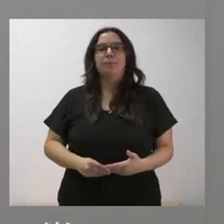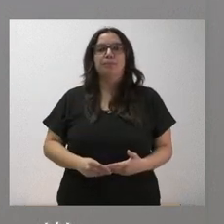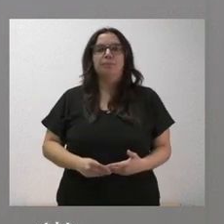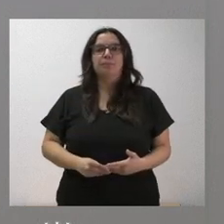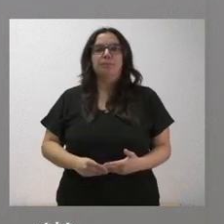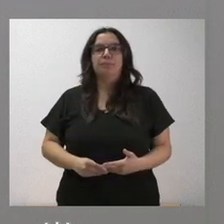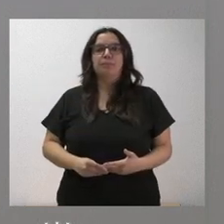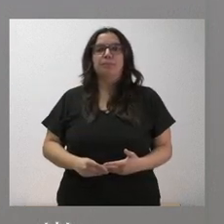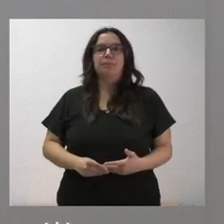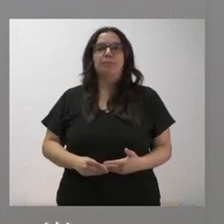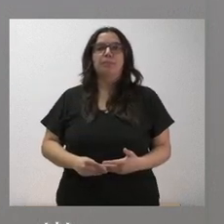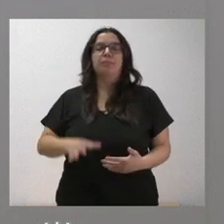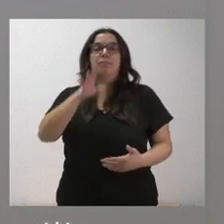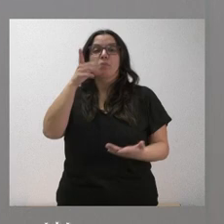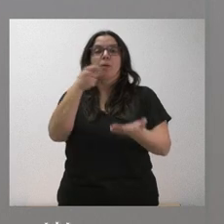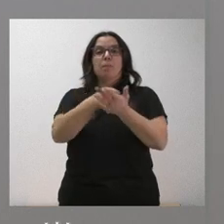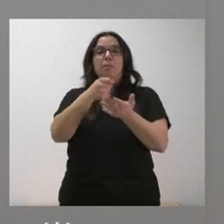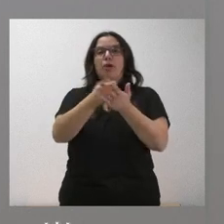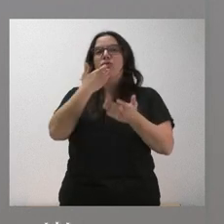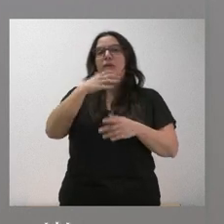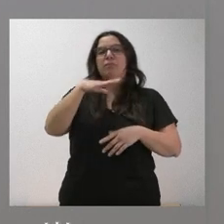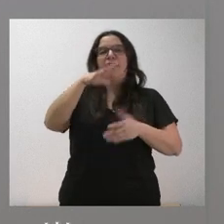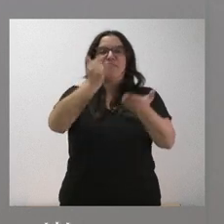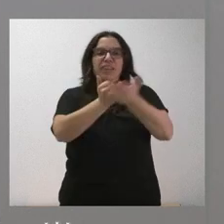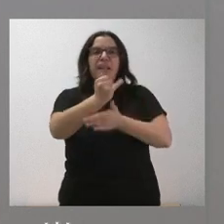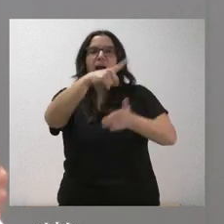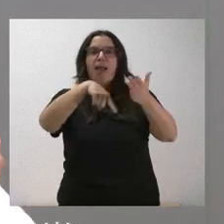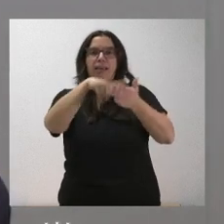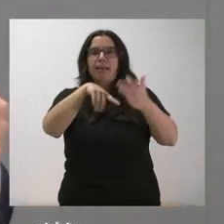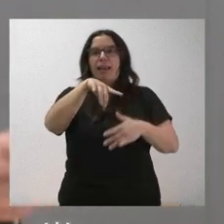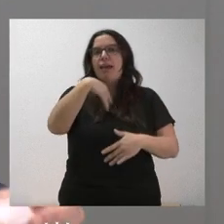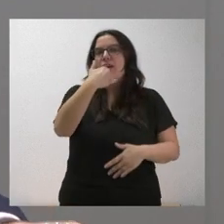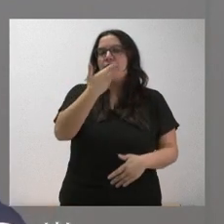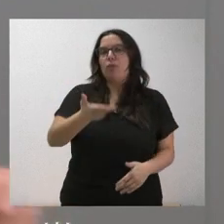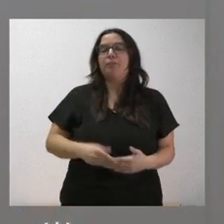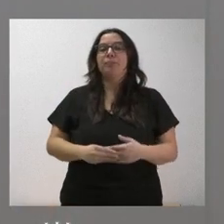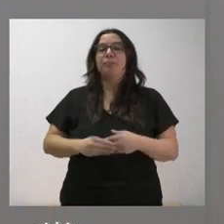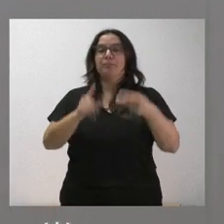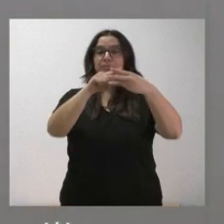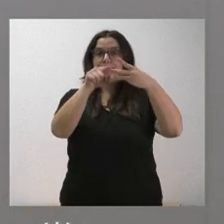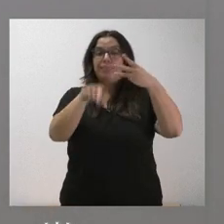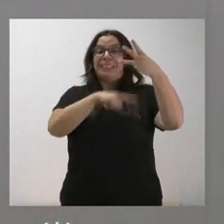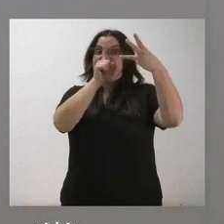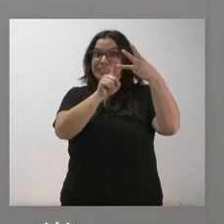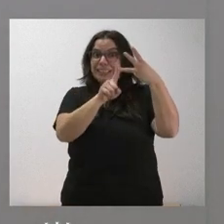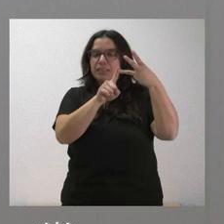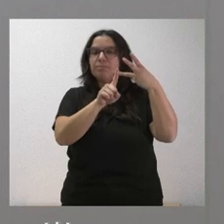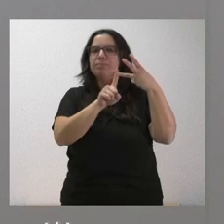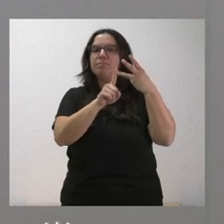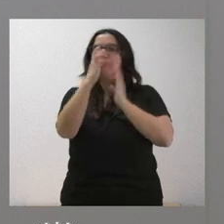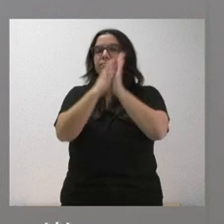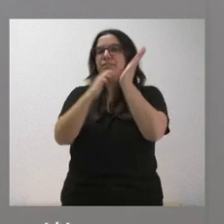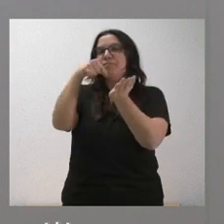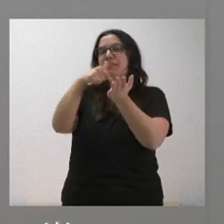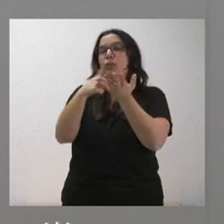el pago correspondiente al arrendamiento de fincas rústicas y una tercera rebaja fiscal